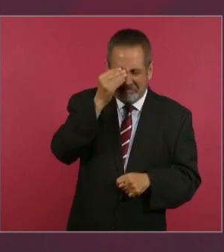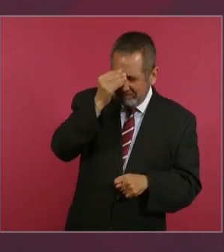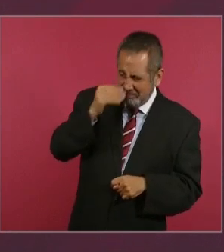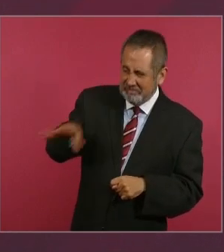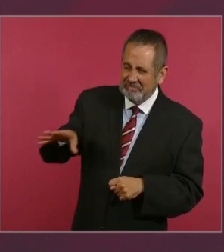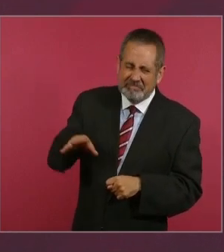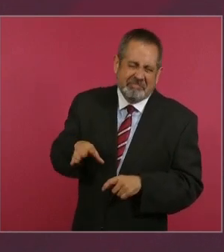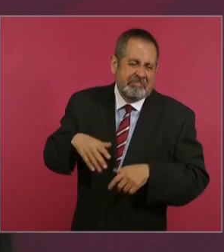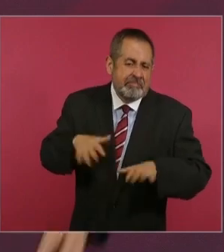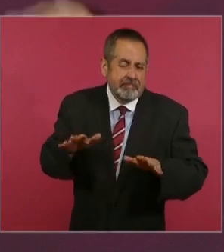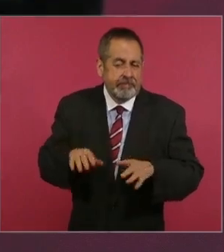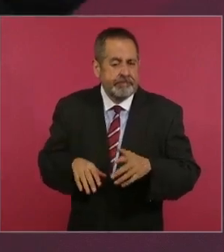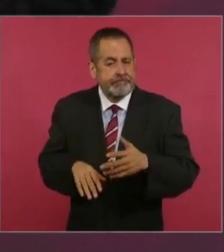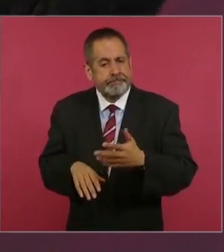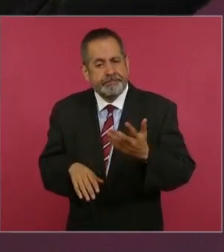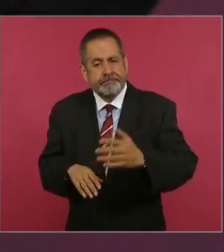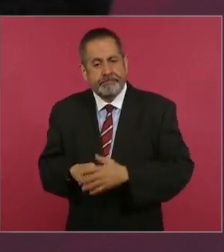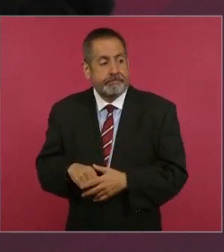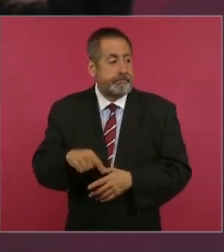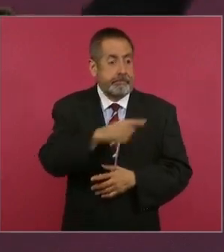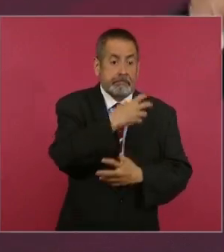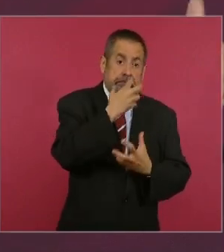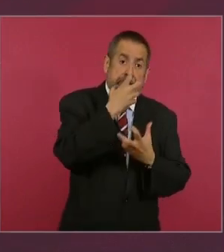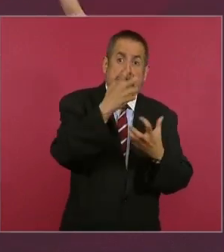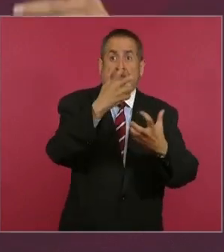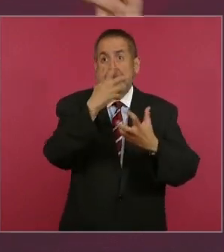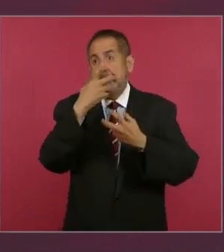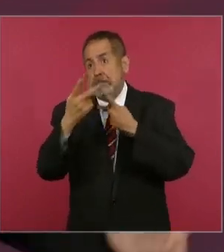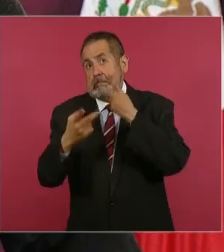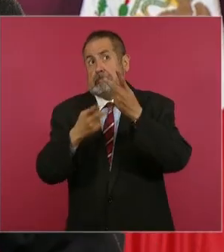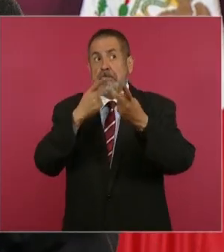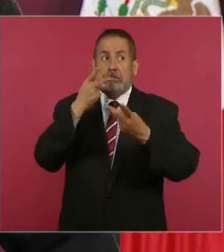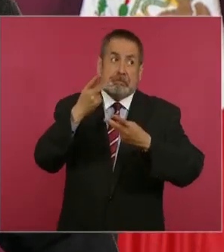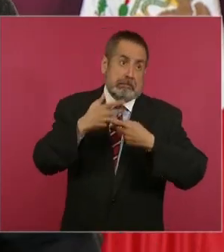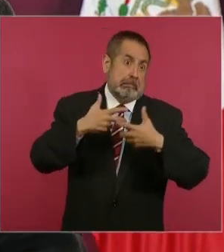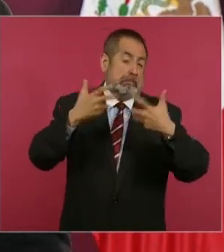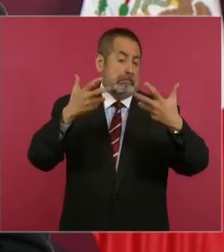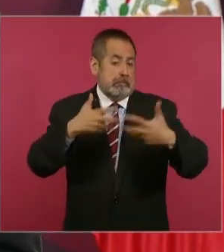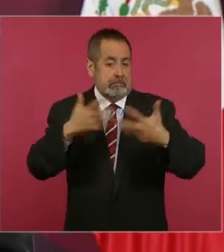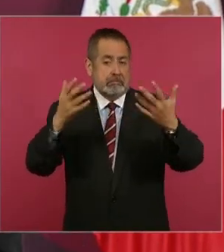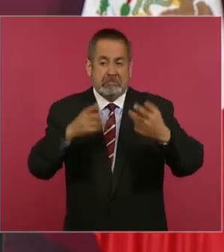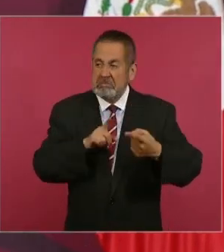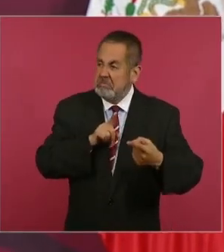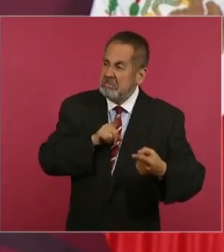tisna y cada vez gritan más